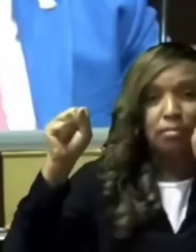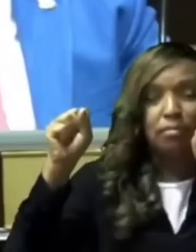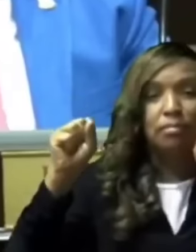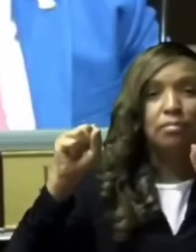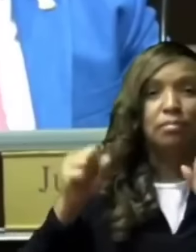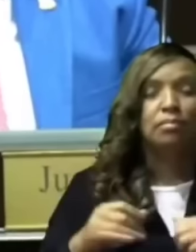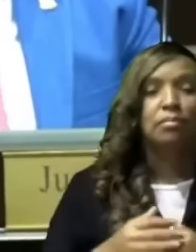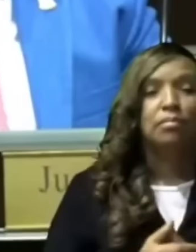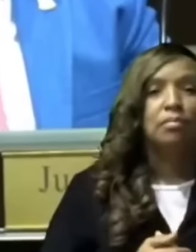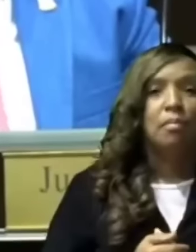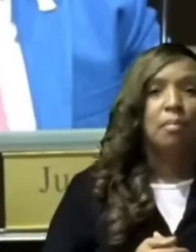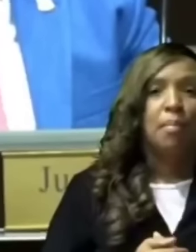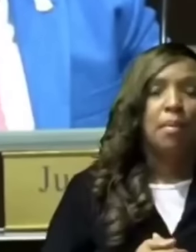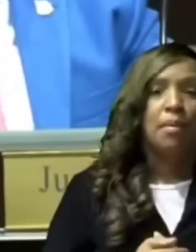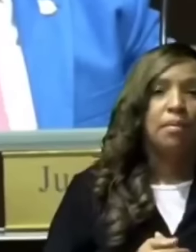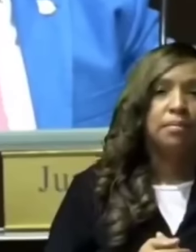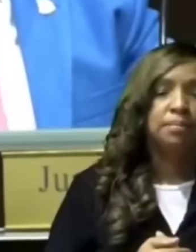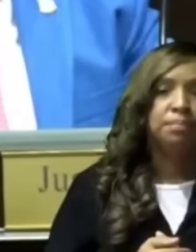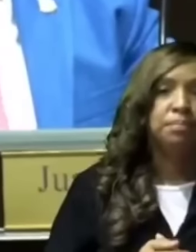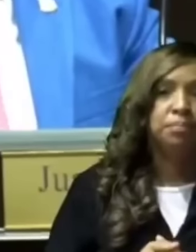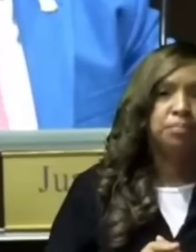Comienzo mi intervención